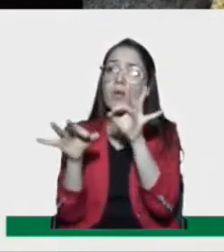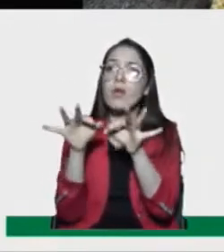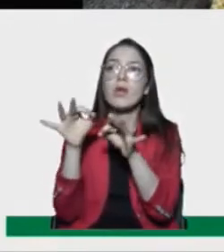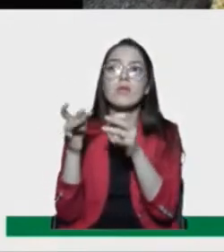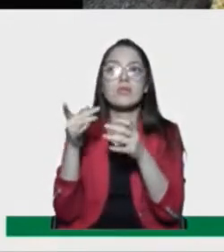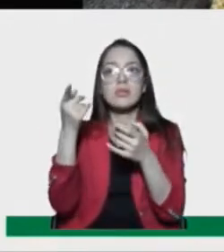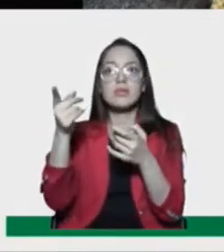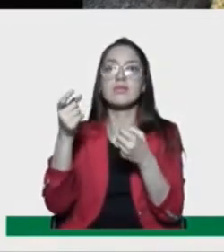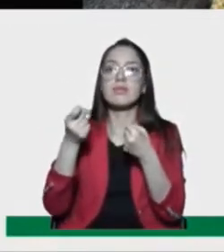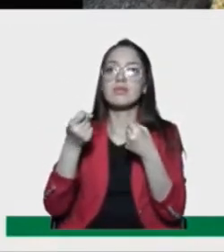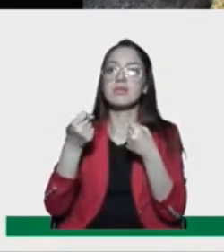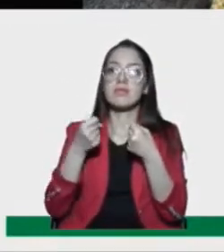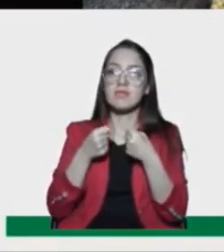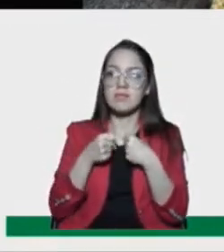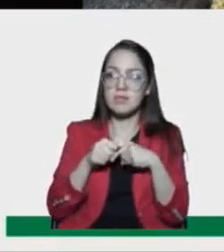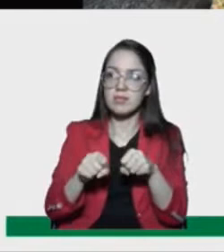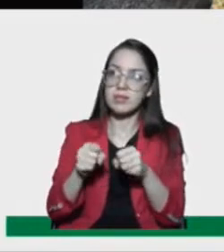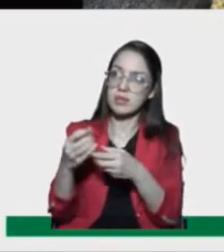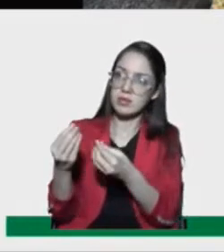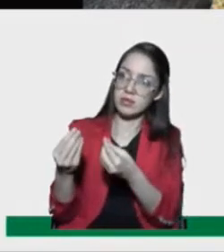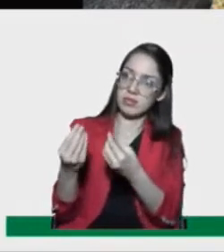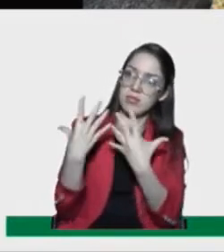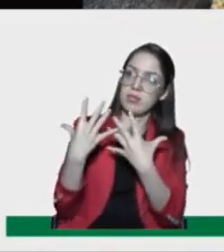adelante permiso